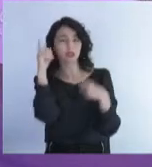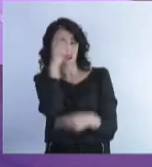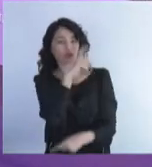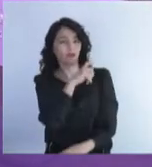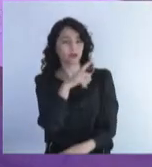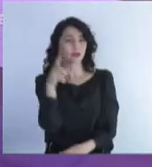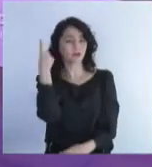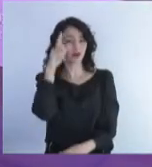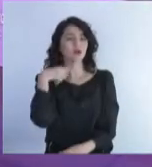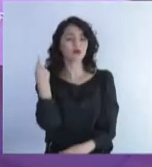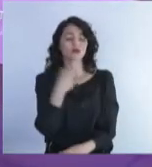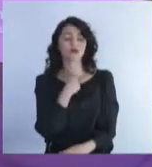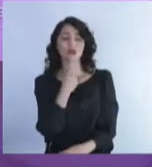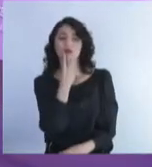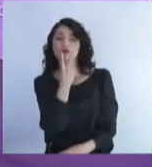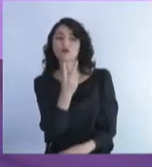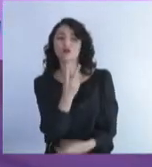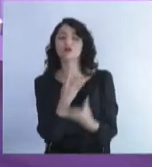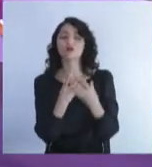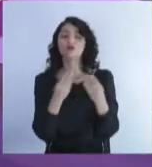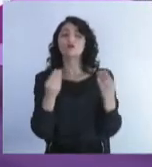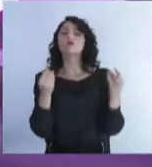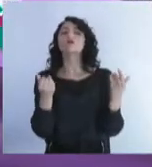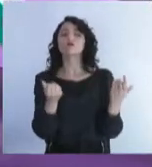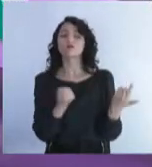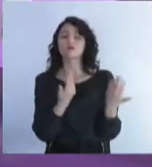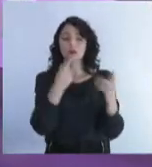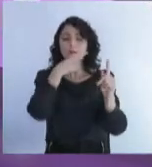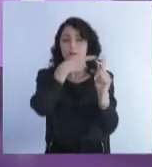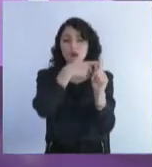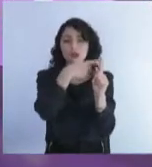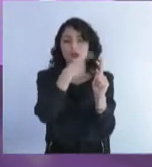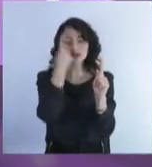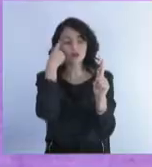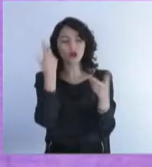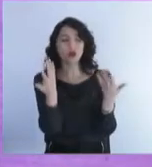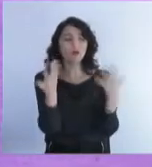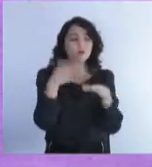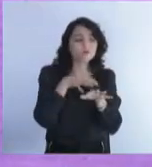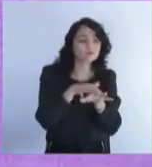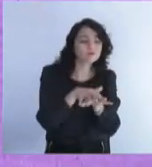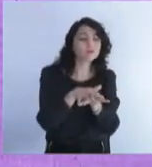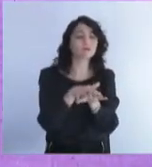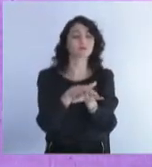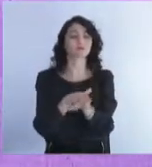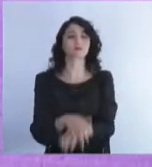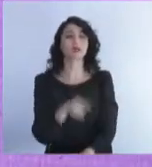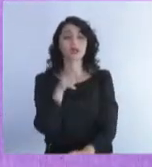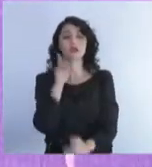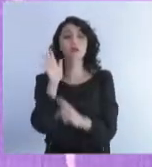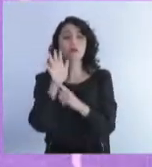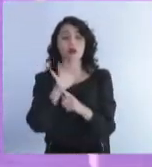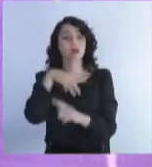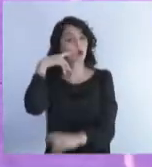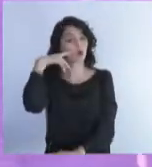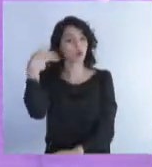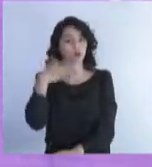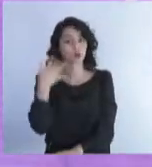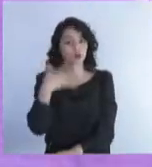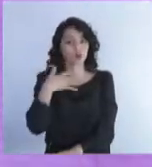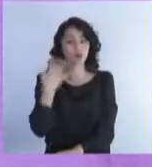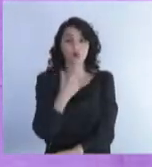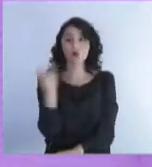mirarlos esperanzados y optimistas desde nuestra capacidad de adaptación. Esto muestra la urgencia de acercar los mundos